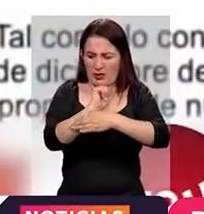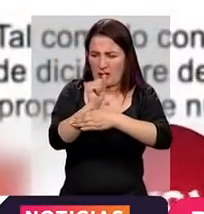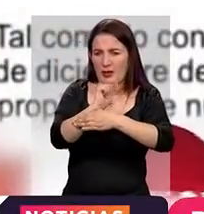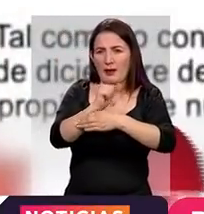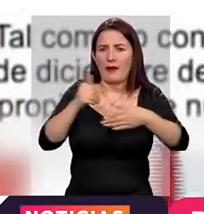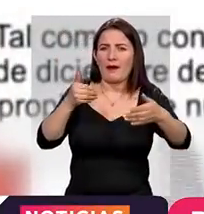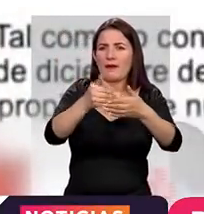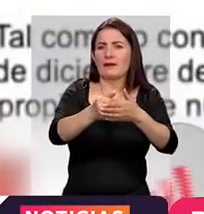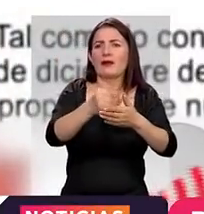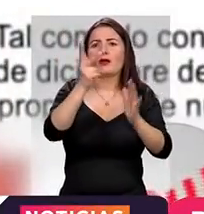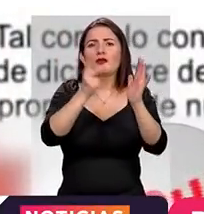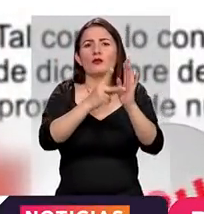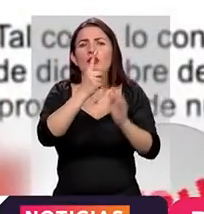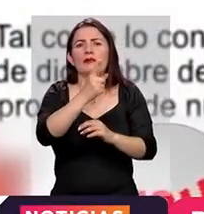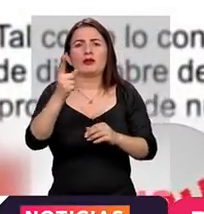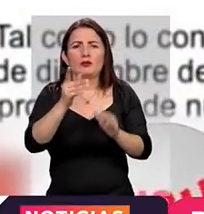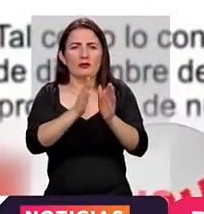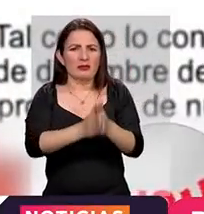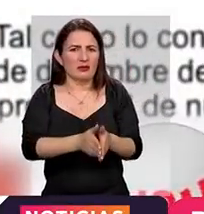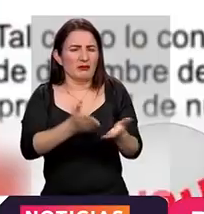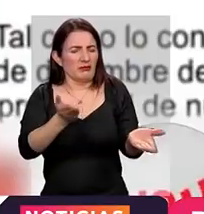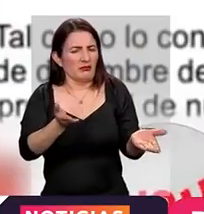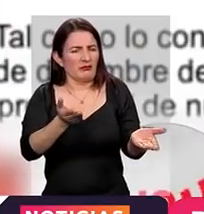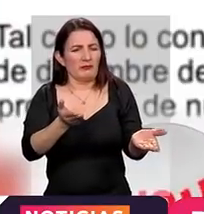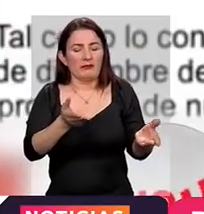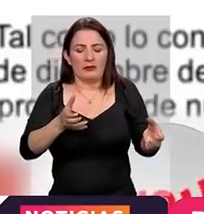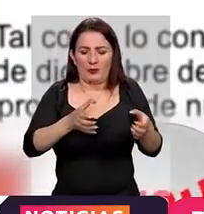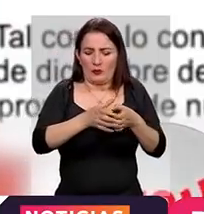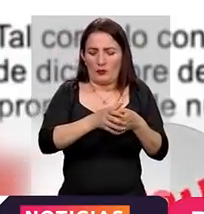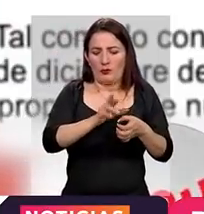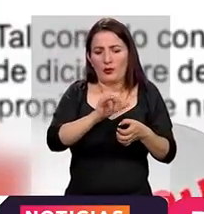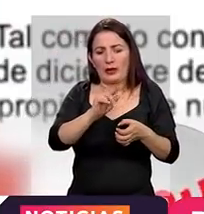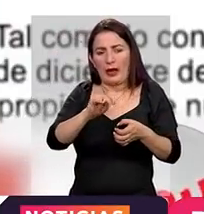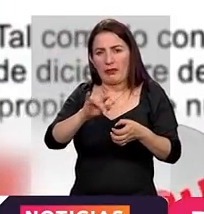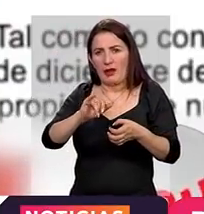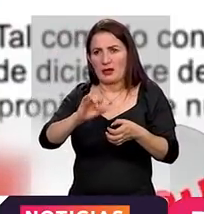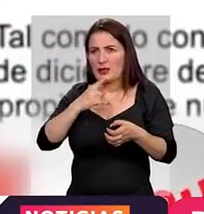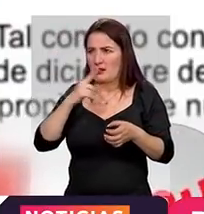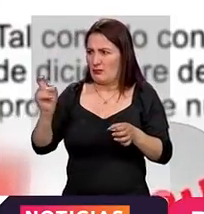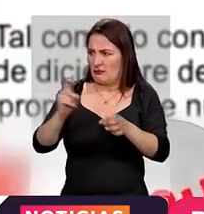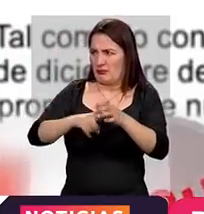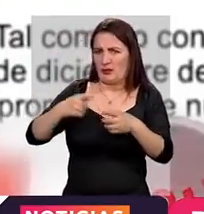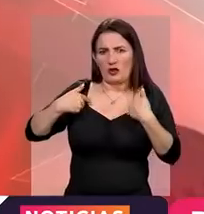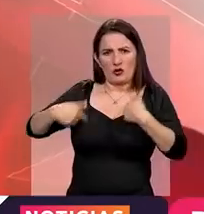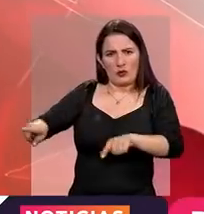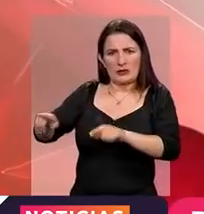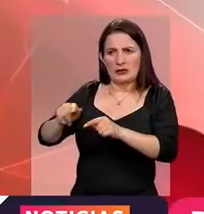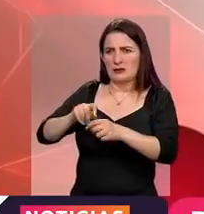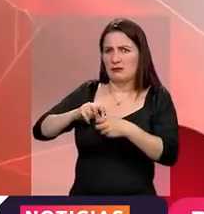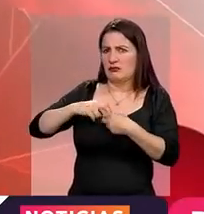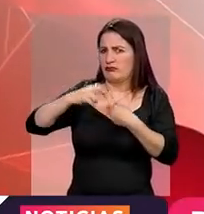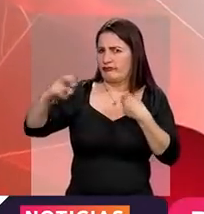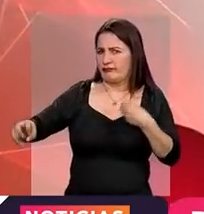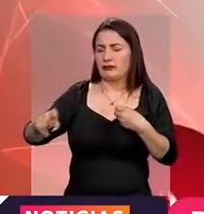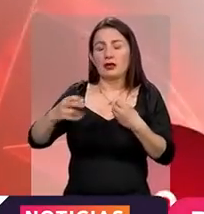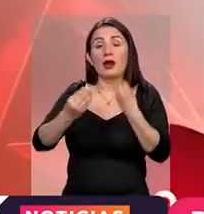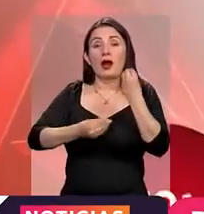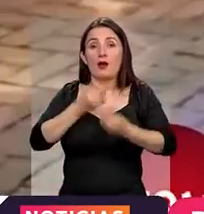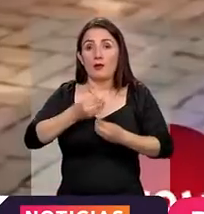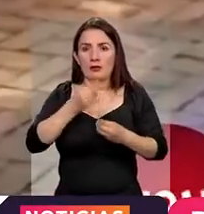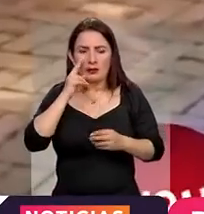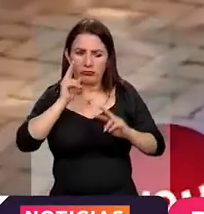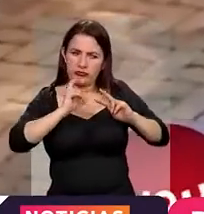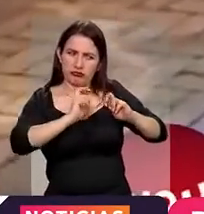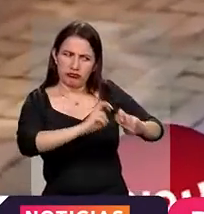vigente hasta diciembre de 2021. El Grupo Renacer desmintió cualquier vínculo con este hombre y por ahora las